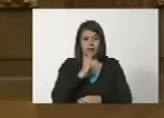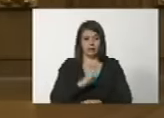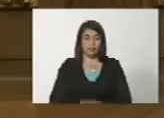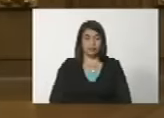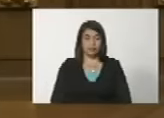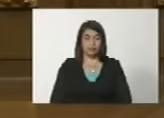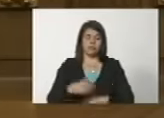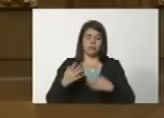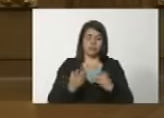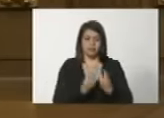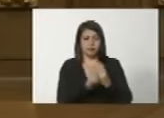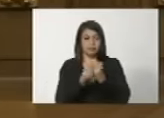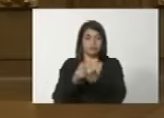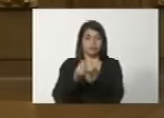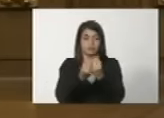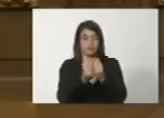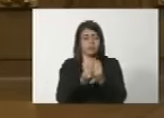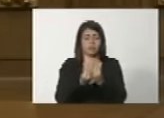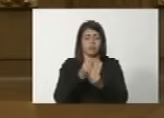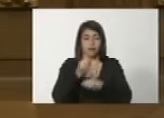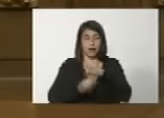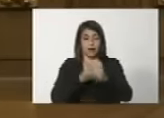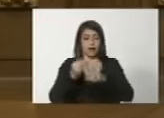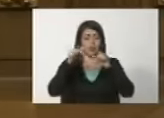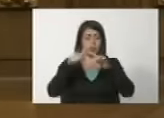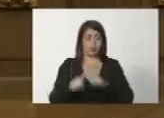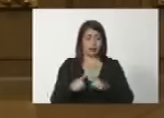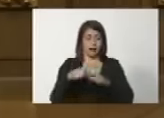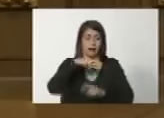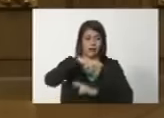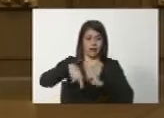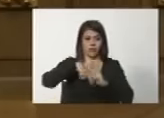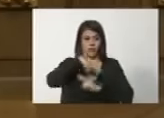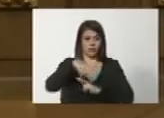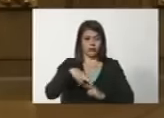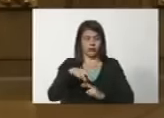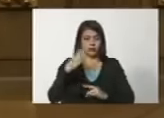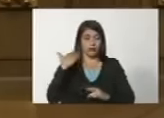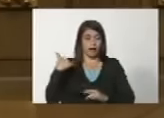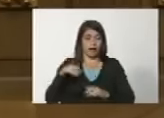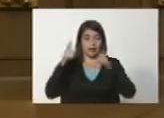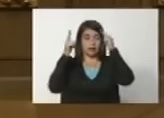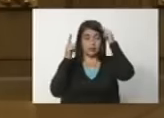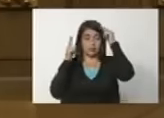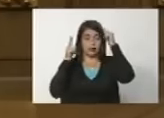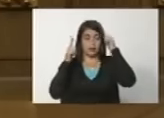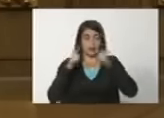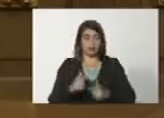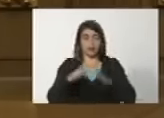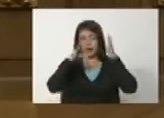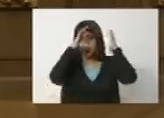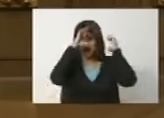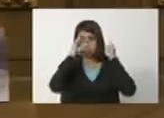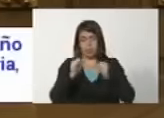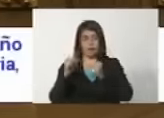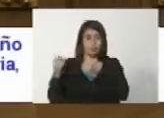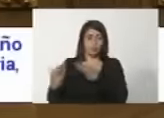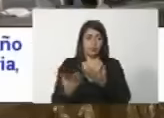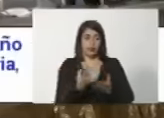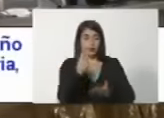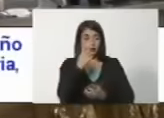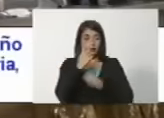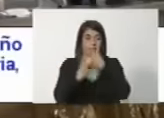viene acompañando una gestión en nuestra revolución desde el comandante Chávez, fue la embajadora que recibió la